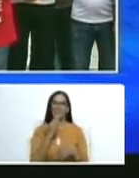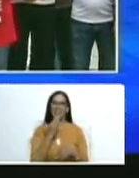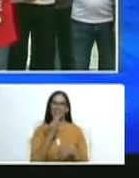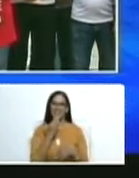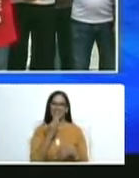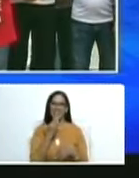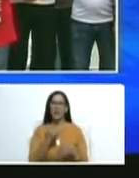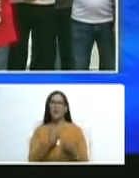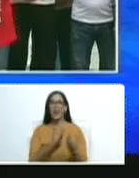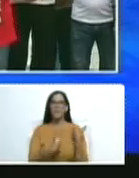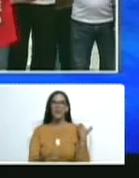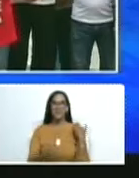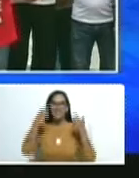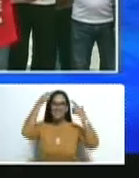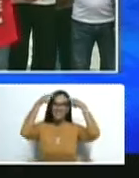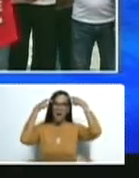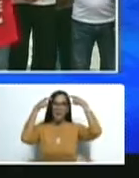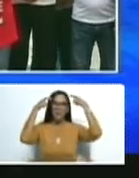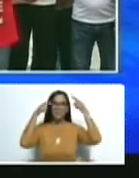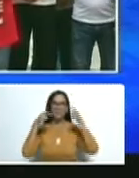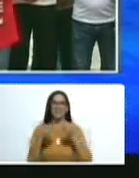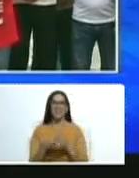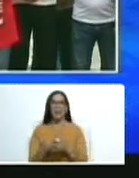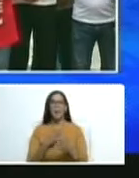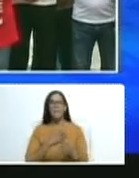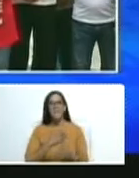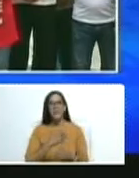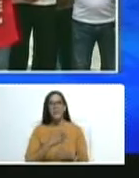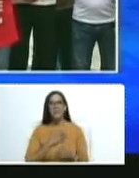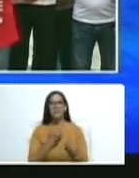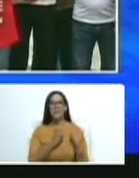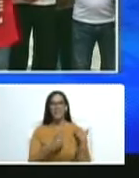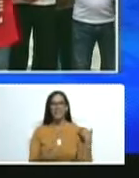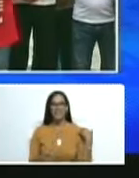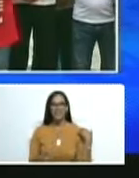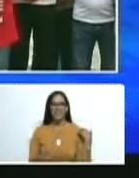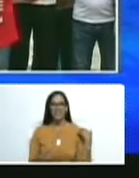con el presidente Chávez, mi presidente.